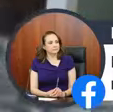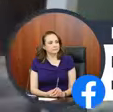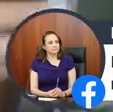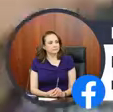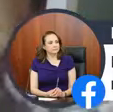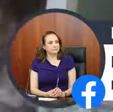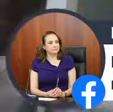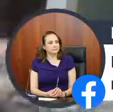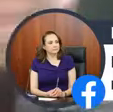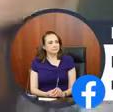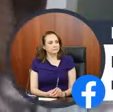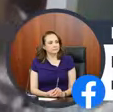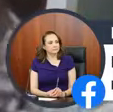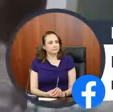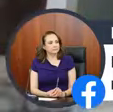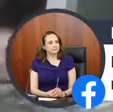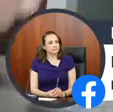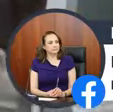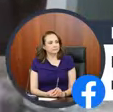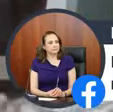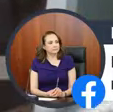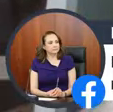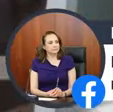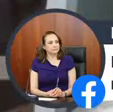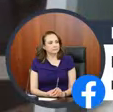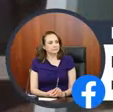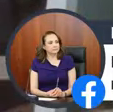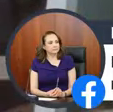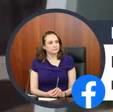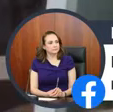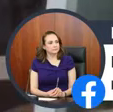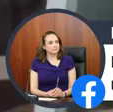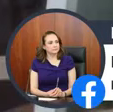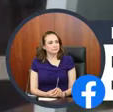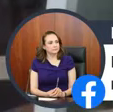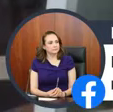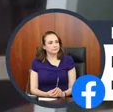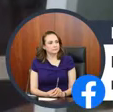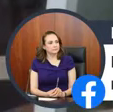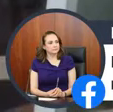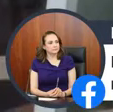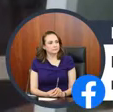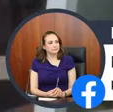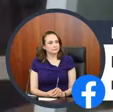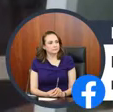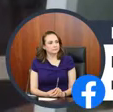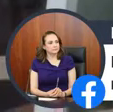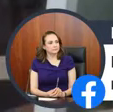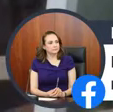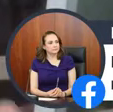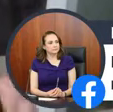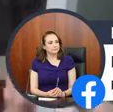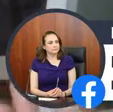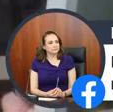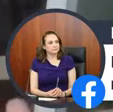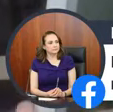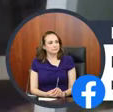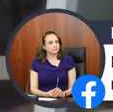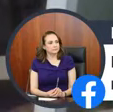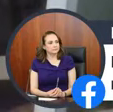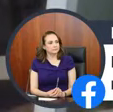se desarrolla para el proceso de formar y educar. Tú eras